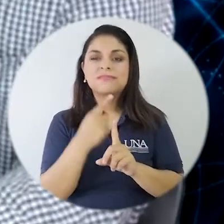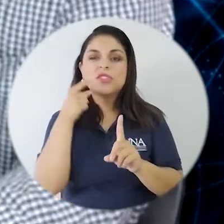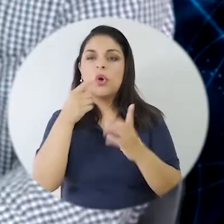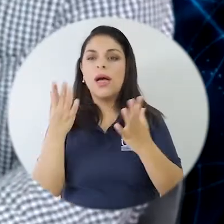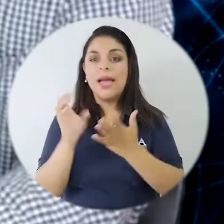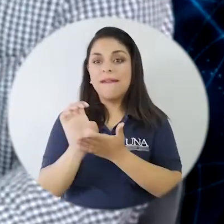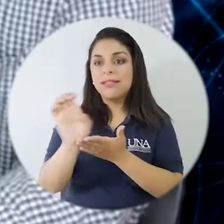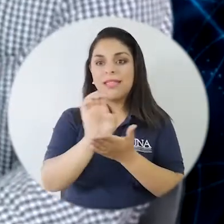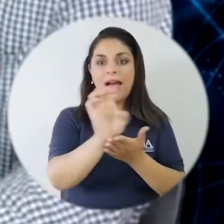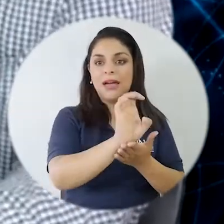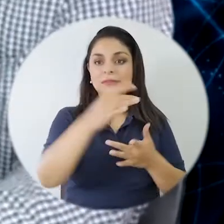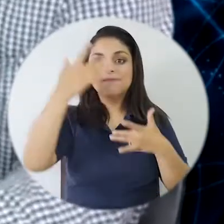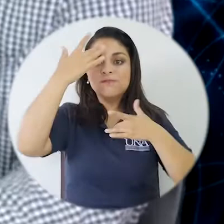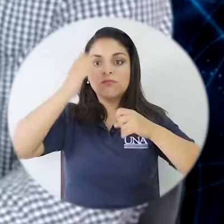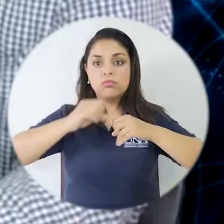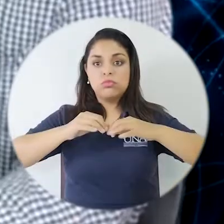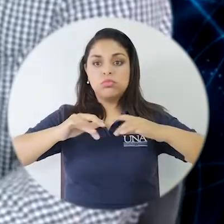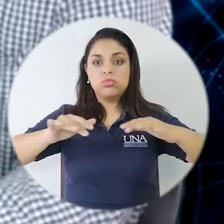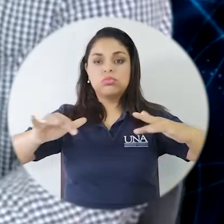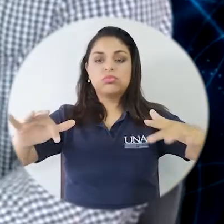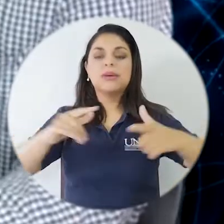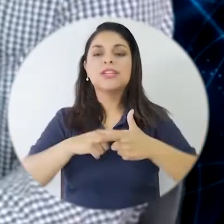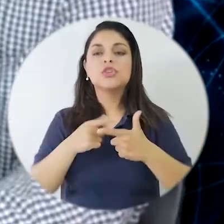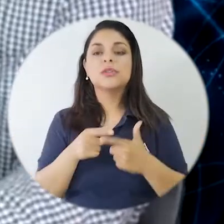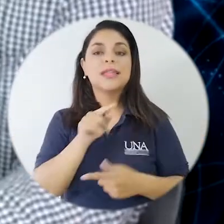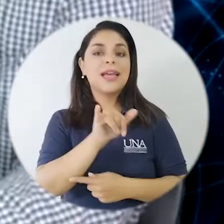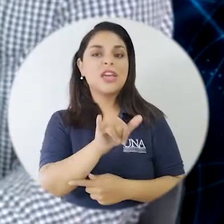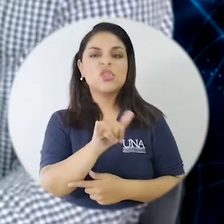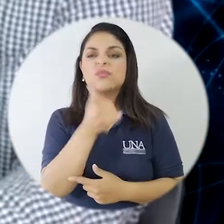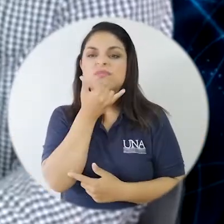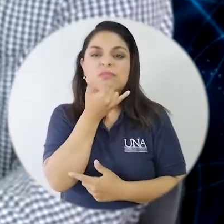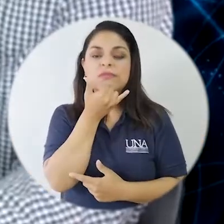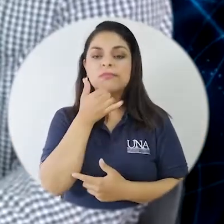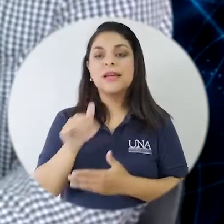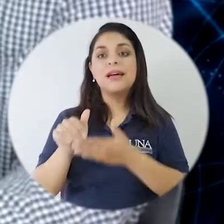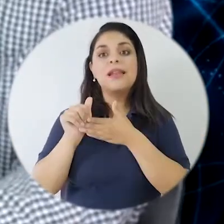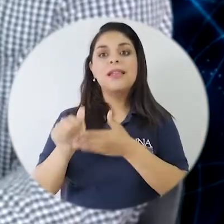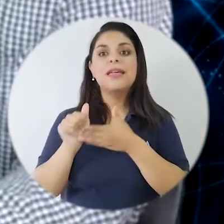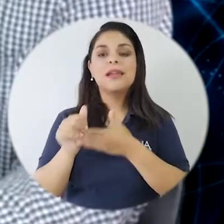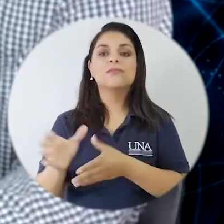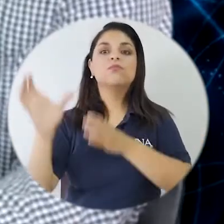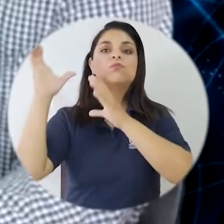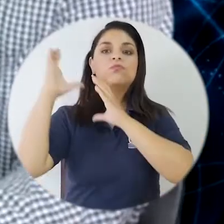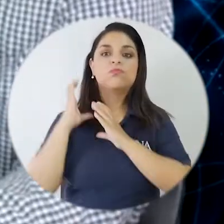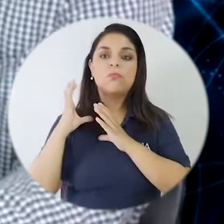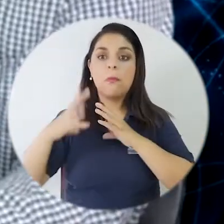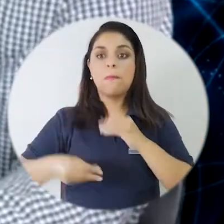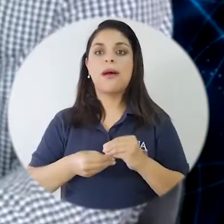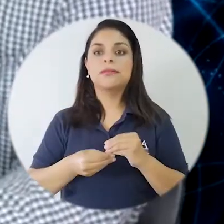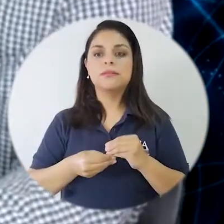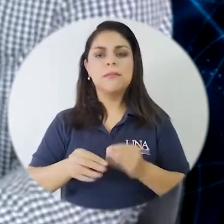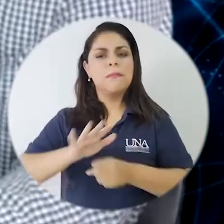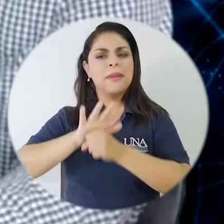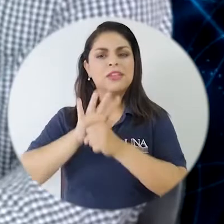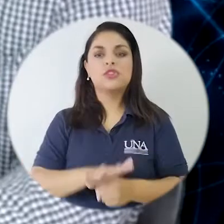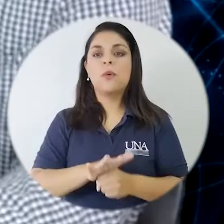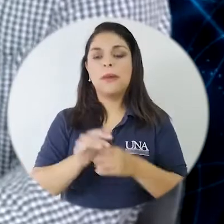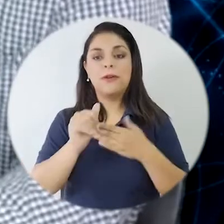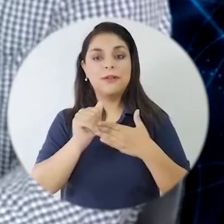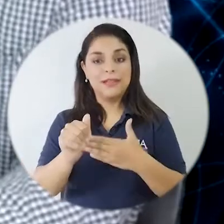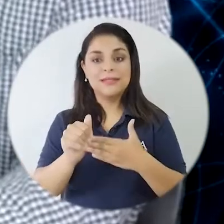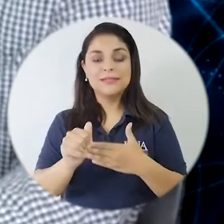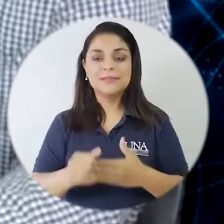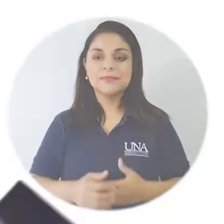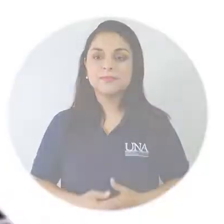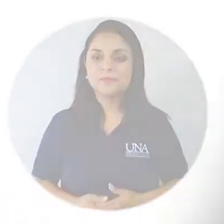temas de evitar que la gente se contagiara. Entonces, eso hizo que los líderes se les recargara todavía más. Es mucha presión para